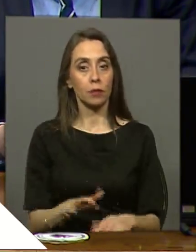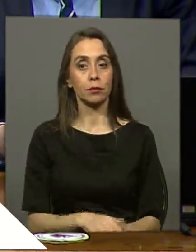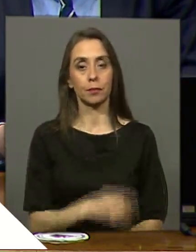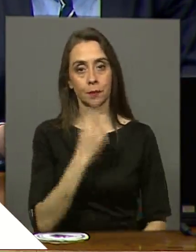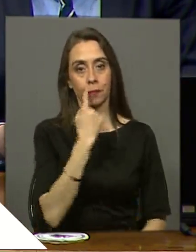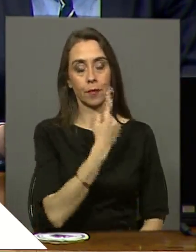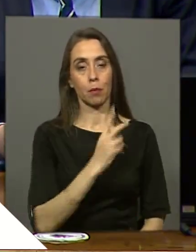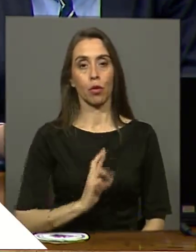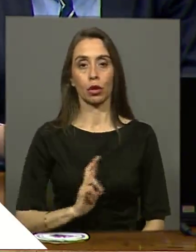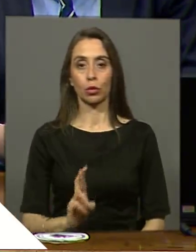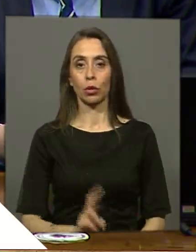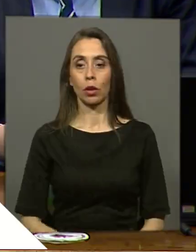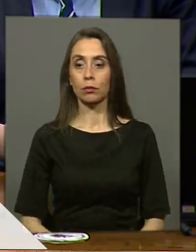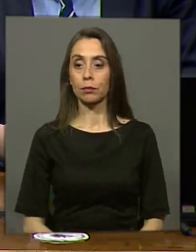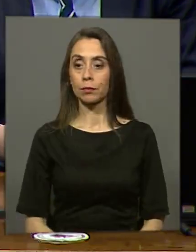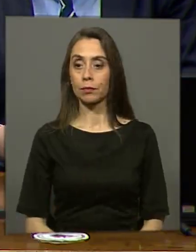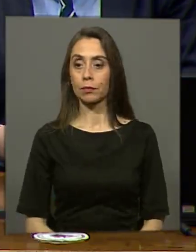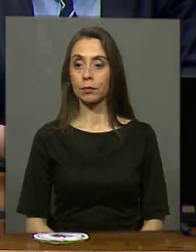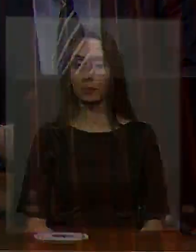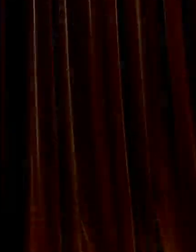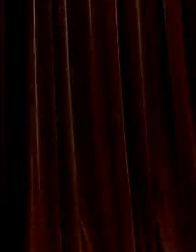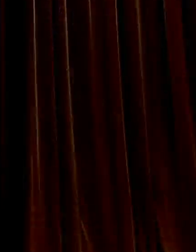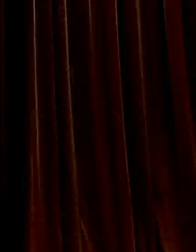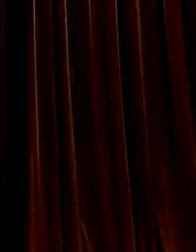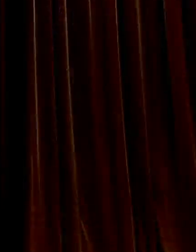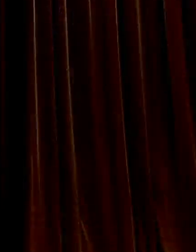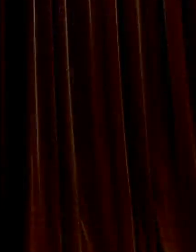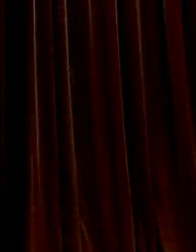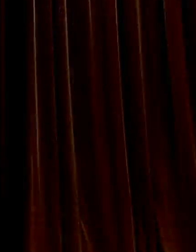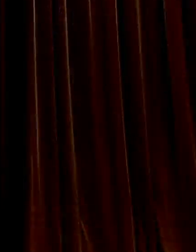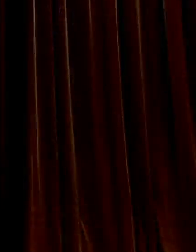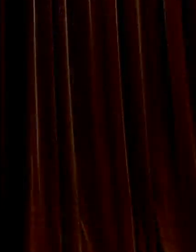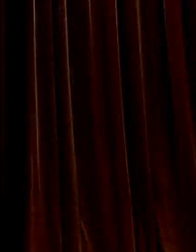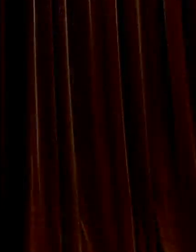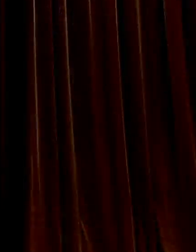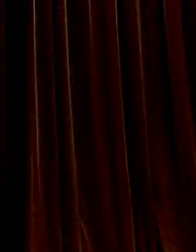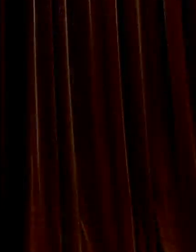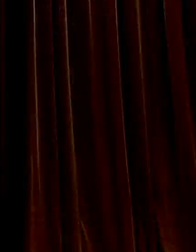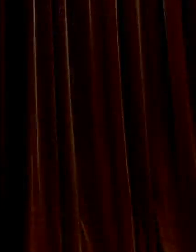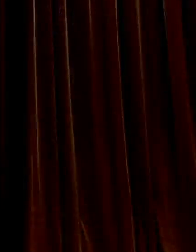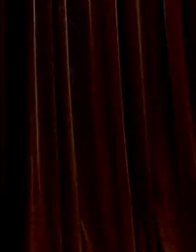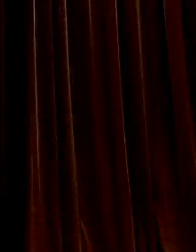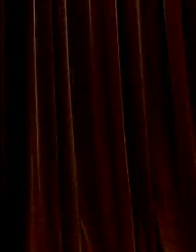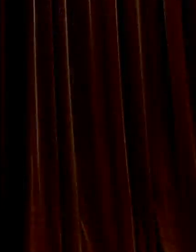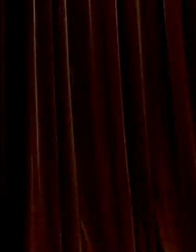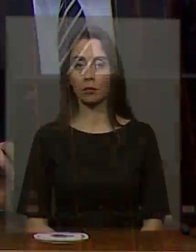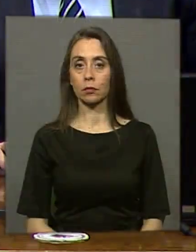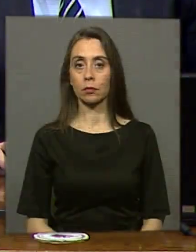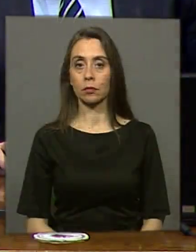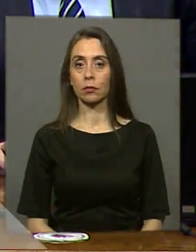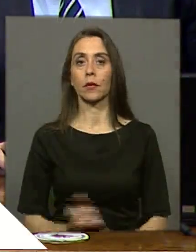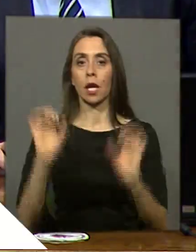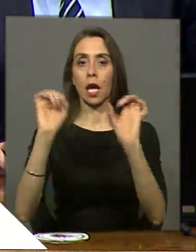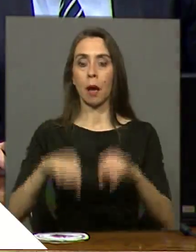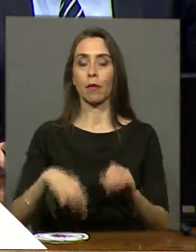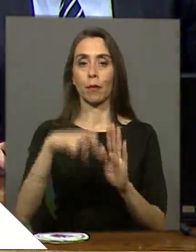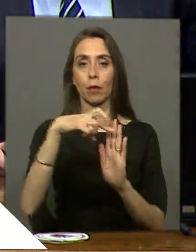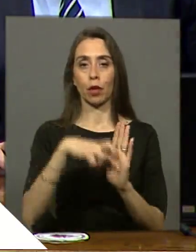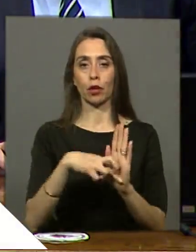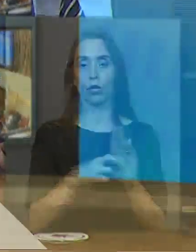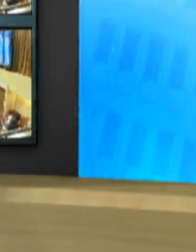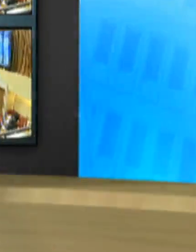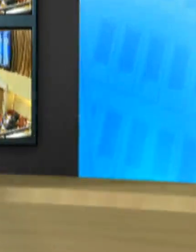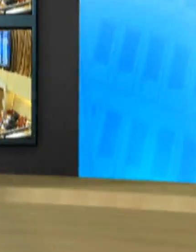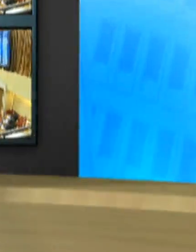resultado de la votación por la afirmativa 82 votos y 6 abstenciones aprobado y despachado el